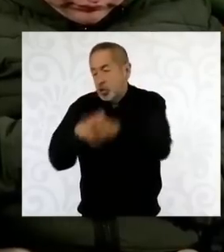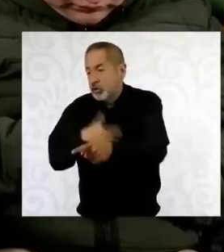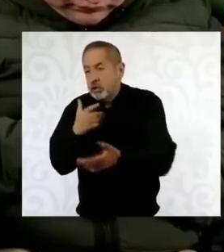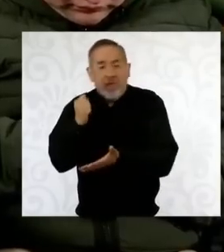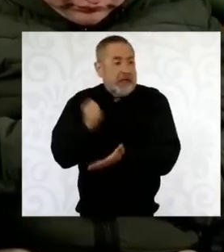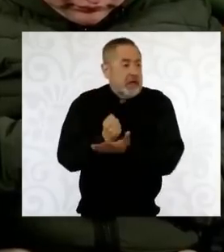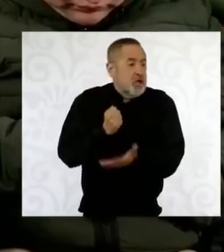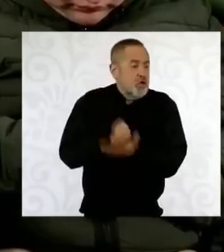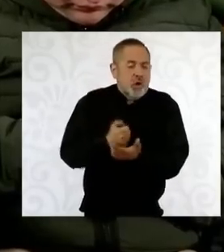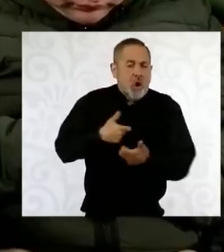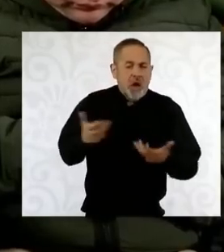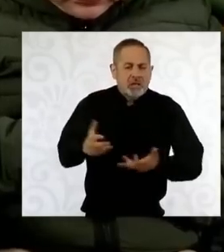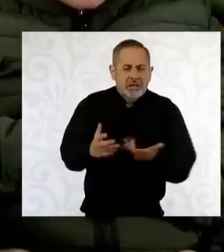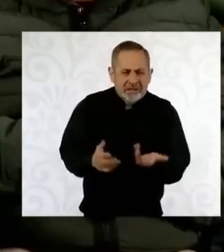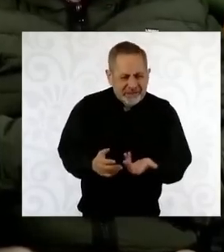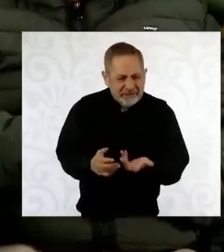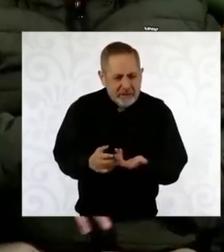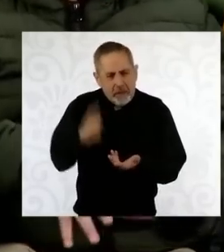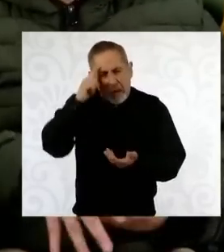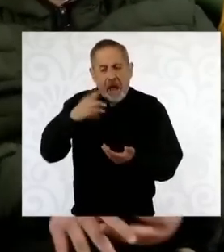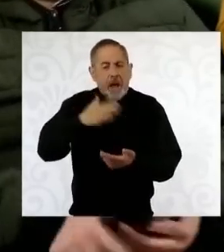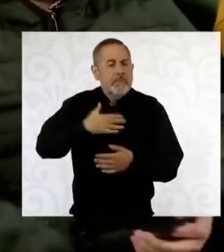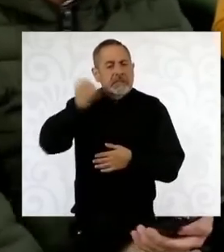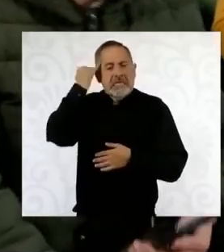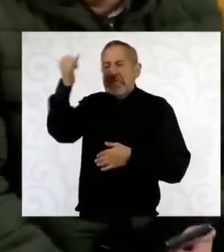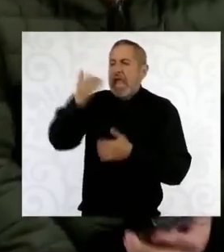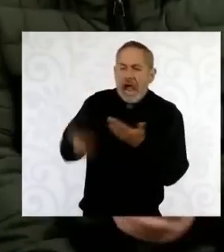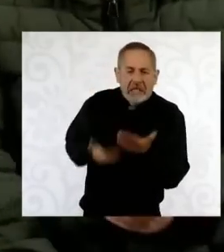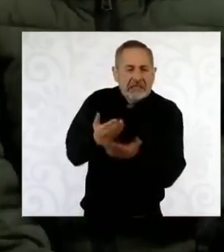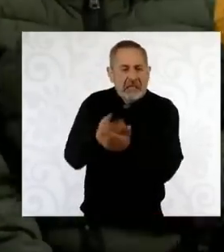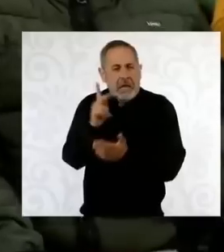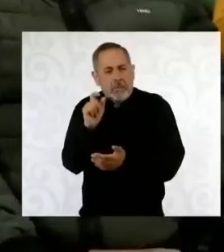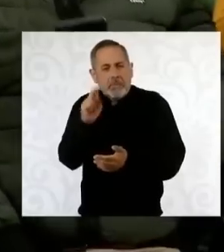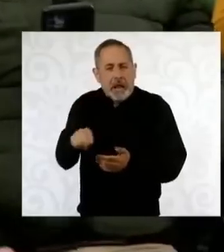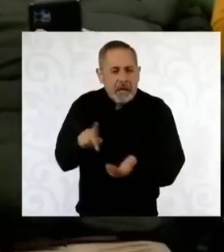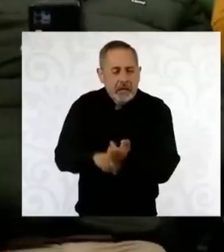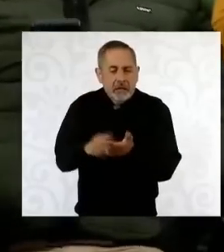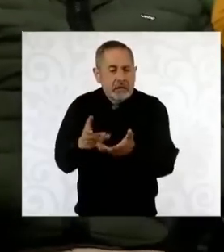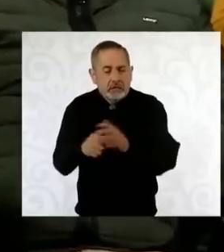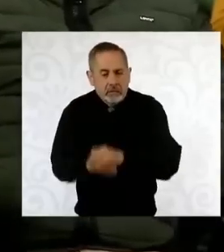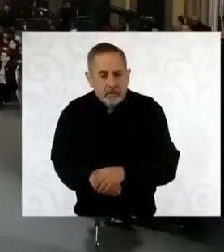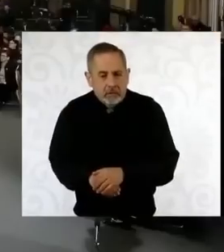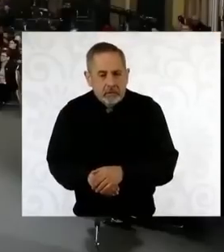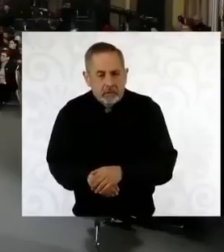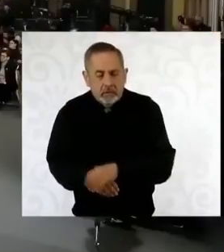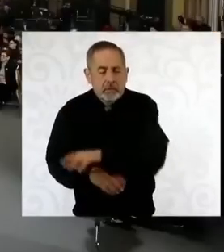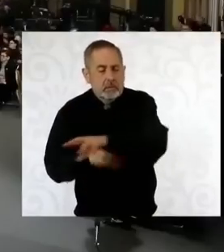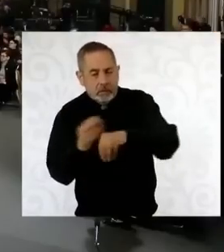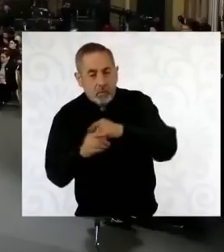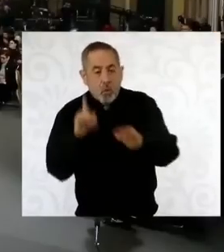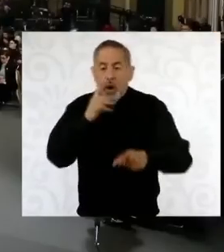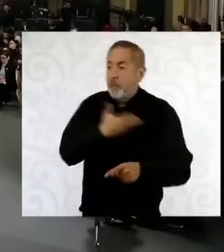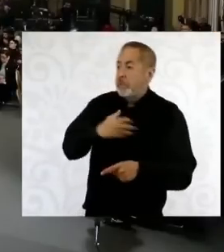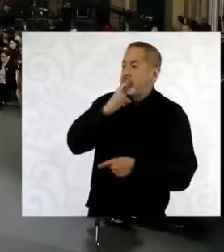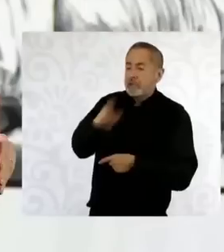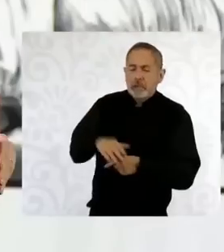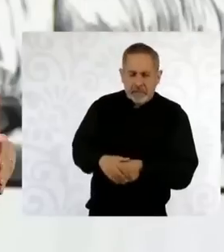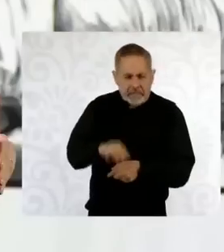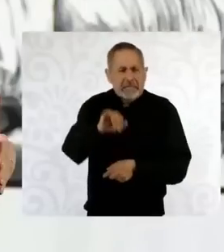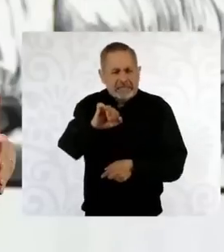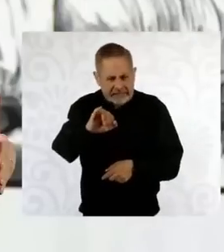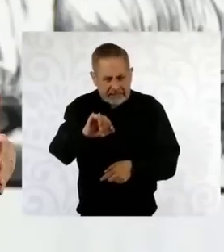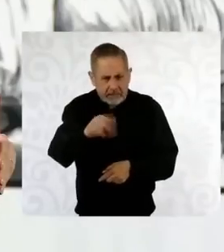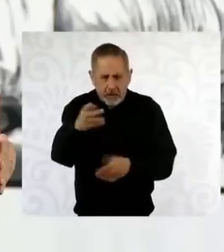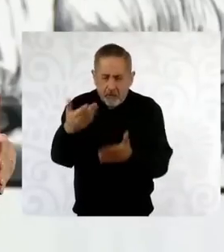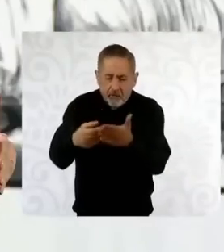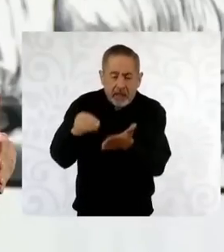algunas de las iniciativas o algunas de las estrategias que tenía el… Pues sí, pero no dicen que había una Suprema Corte de Justicia que